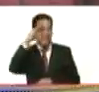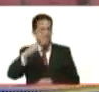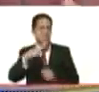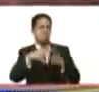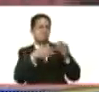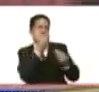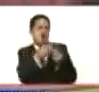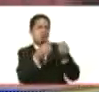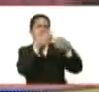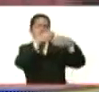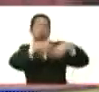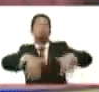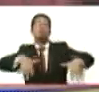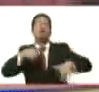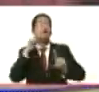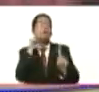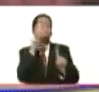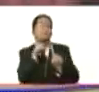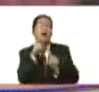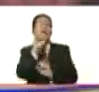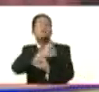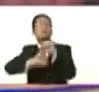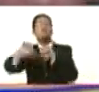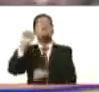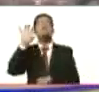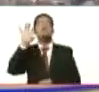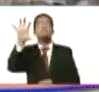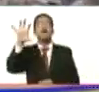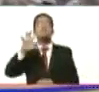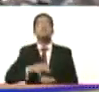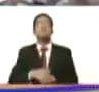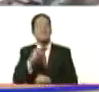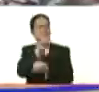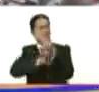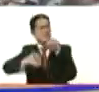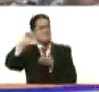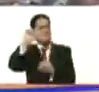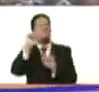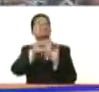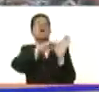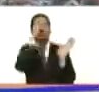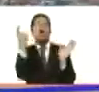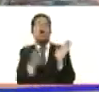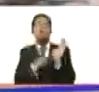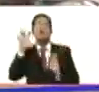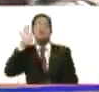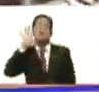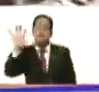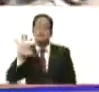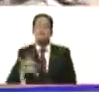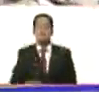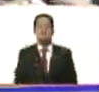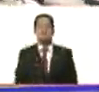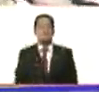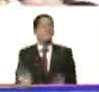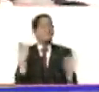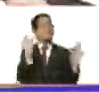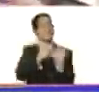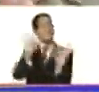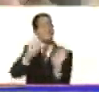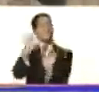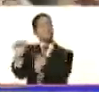estructura necesaria para la defensa de la patria, defensa integral de la patria. Que nada ni nadie nos